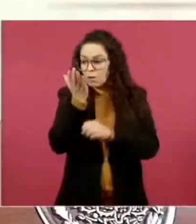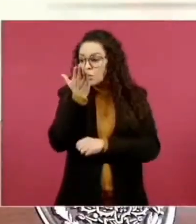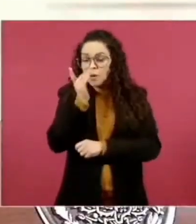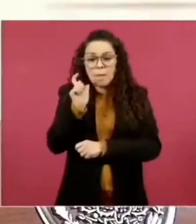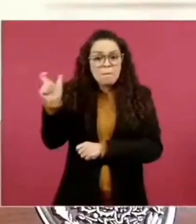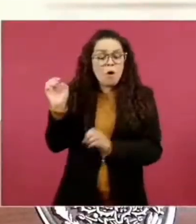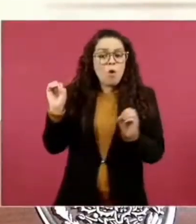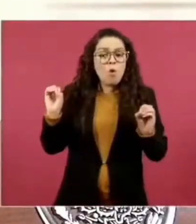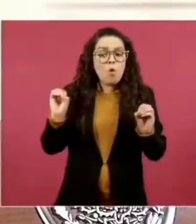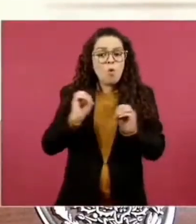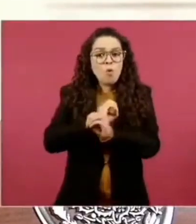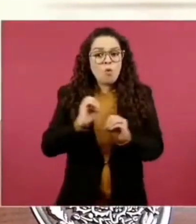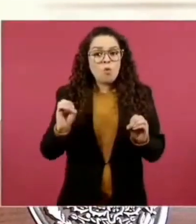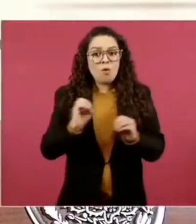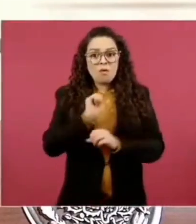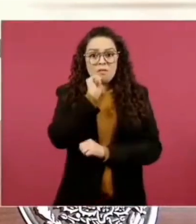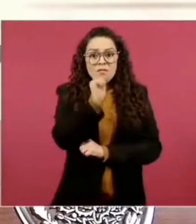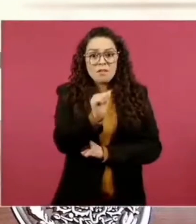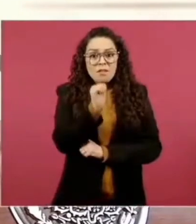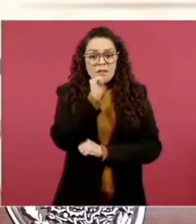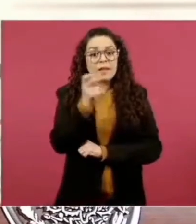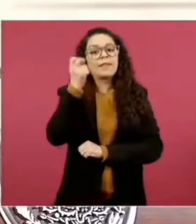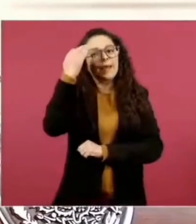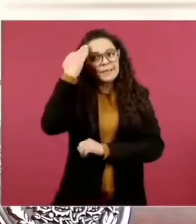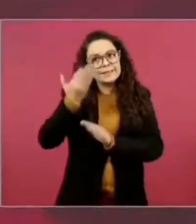en aquellos tiempos.